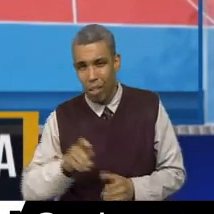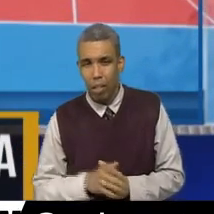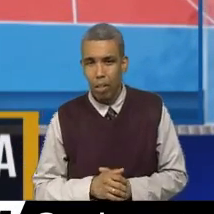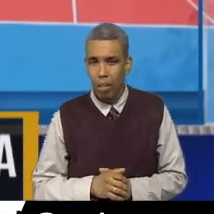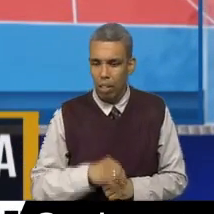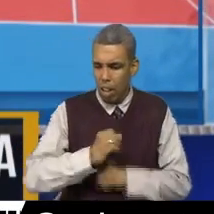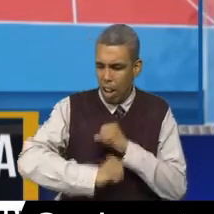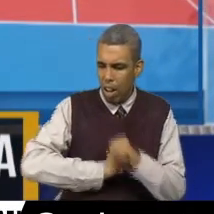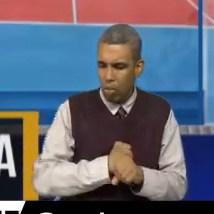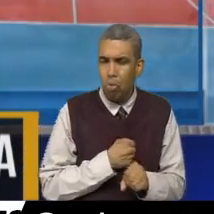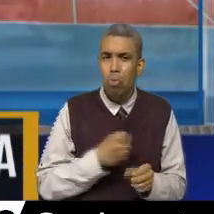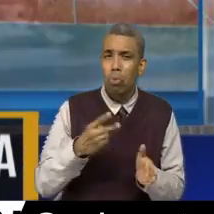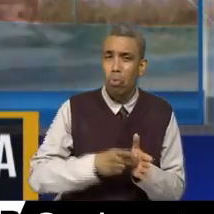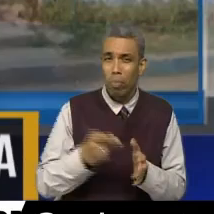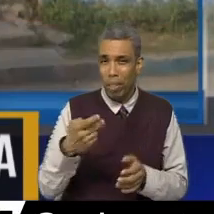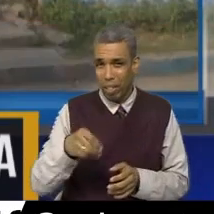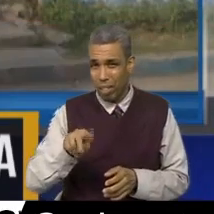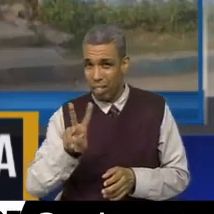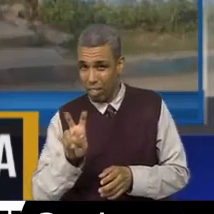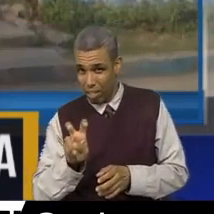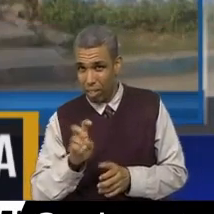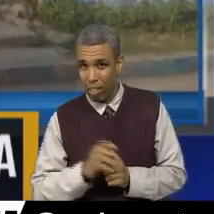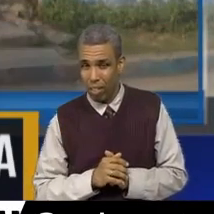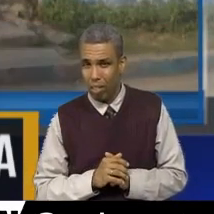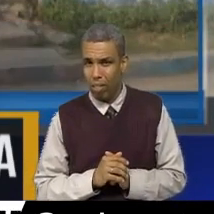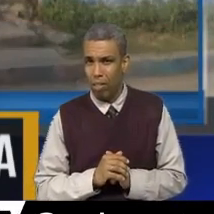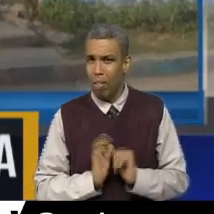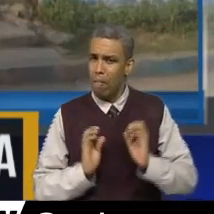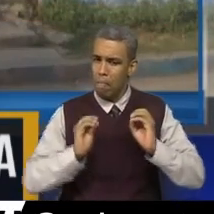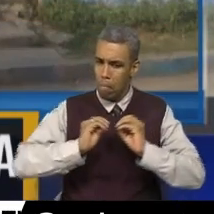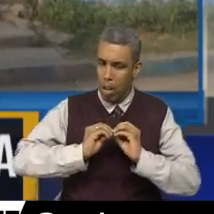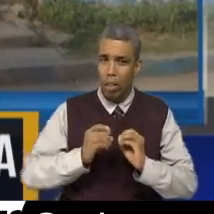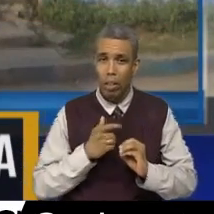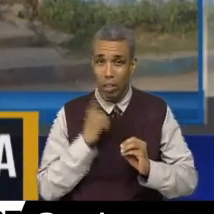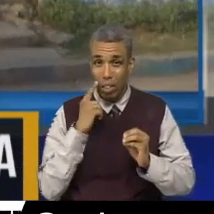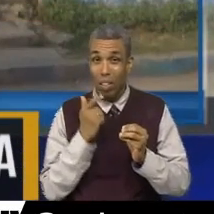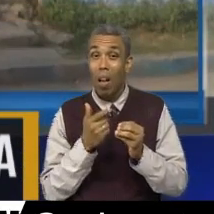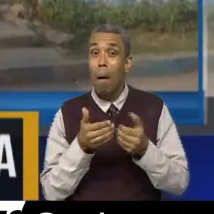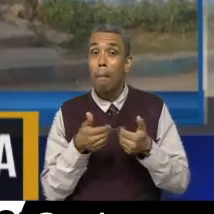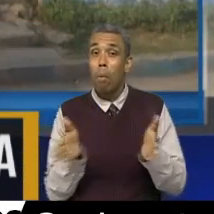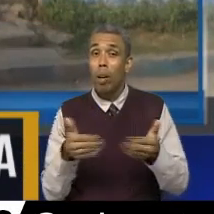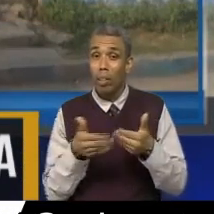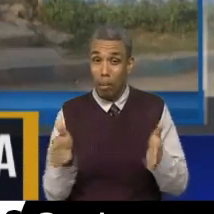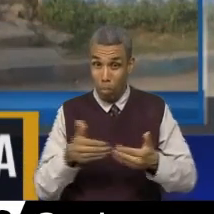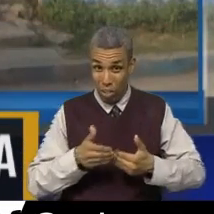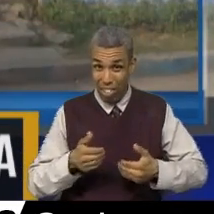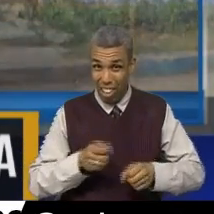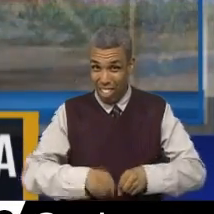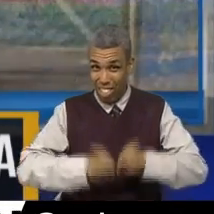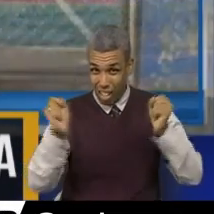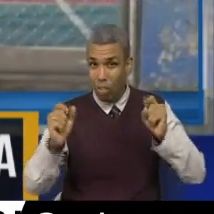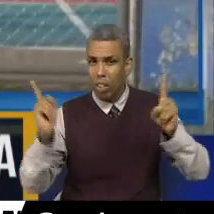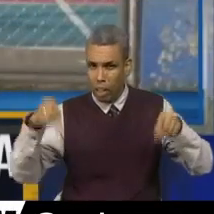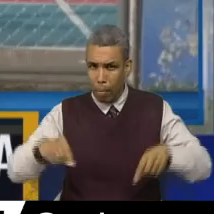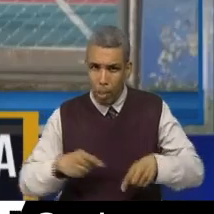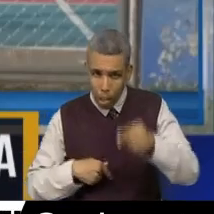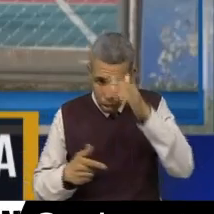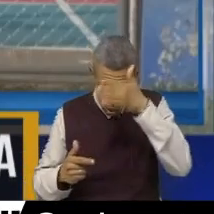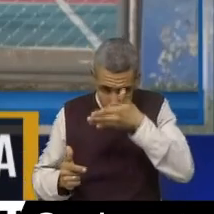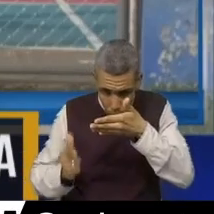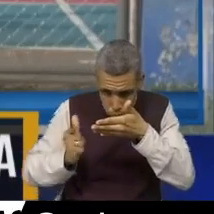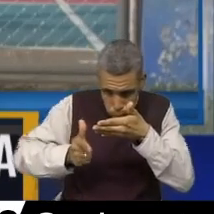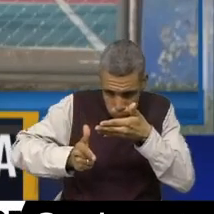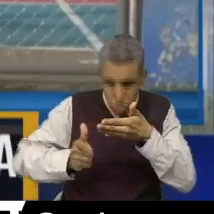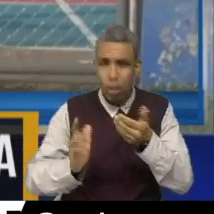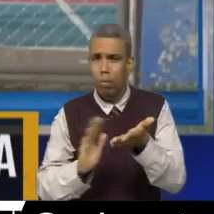en marzo, se le realizó el arreglo del portón que estaba un poco deteriorado. Igual a esta